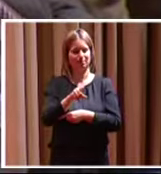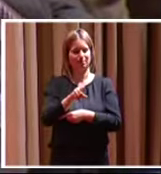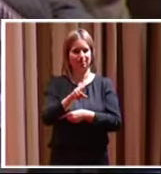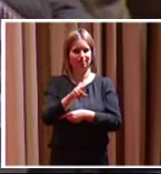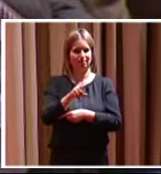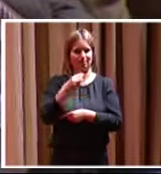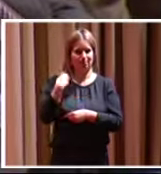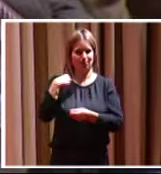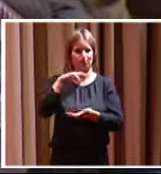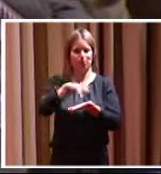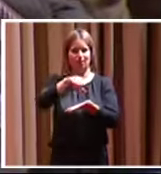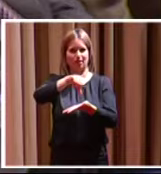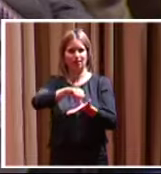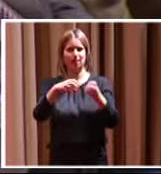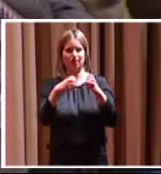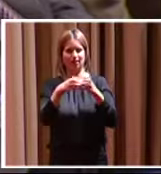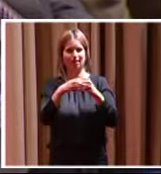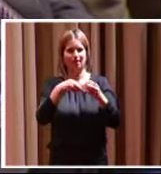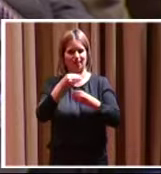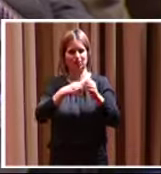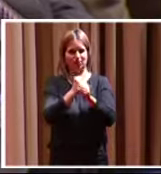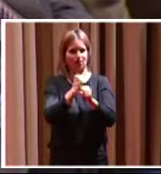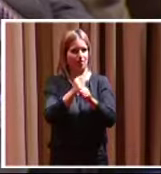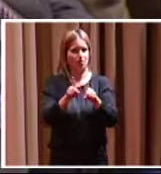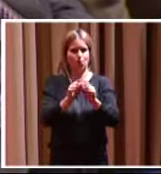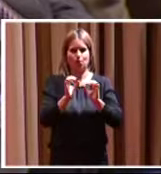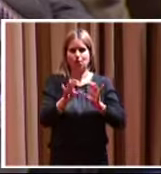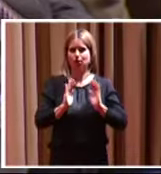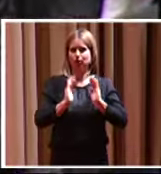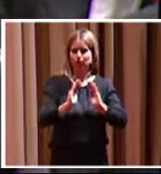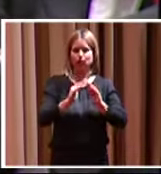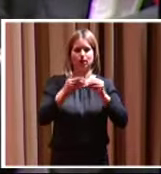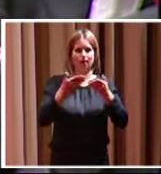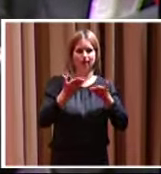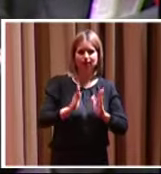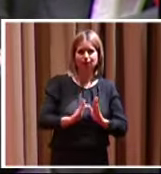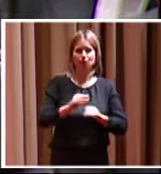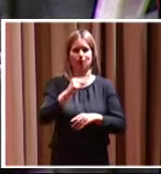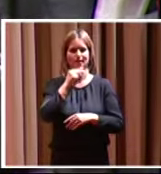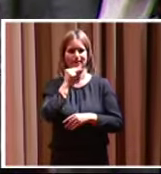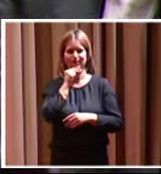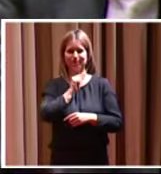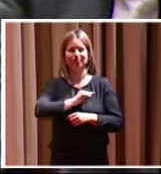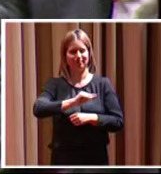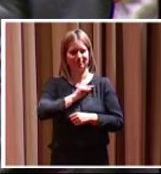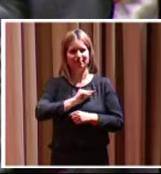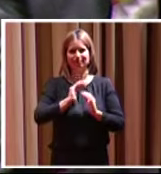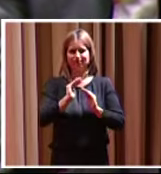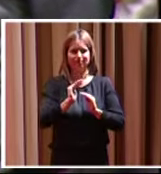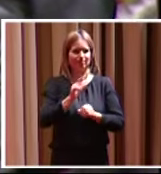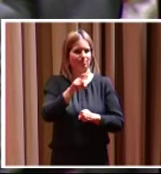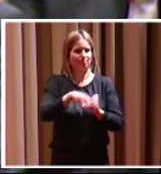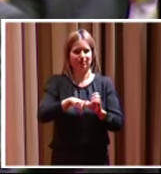en esta ciudad, en Granada, la que ya es la tuya, la de tu hijo, la de tu nieto y de la que te sientes